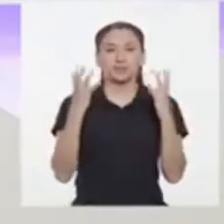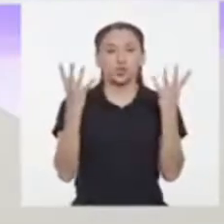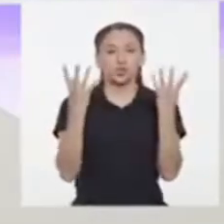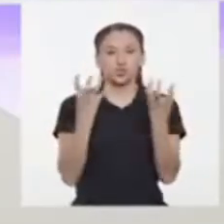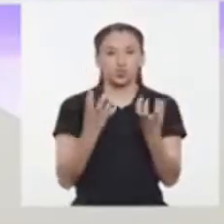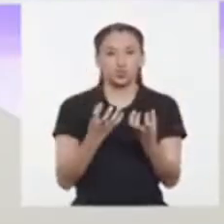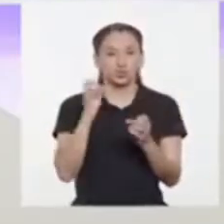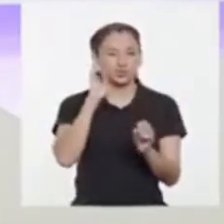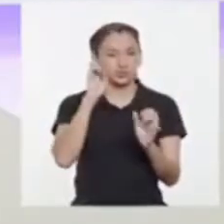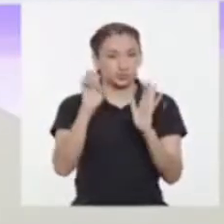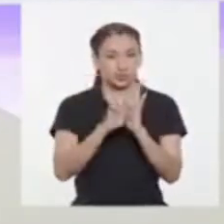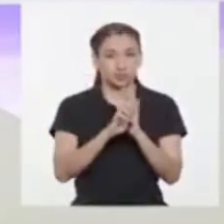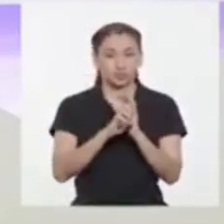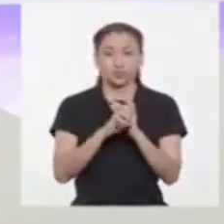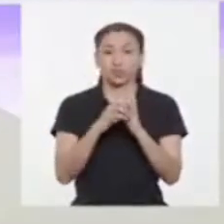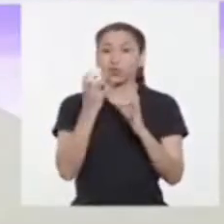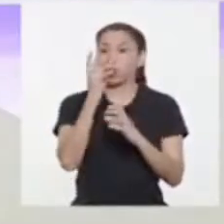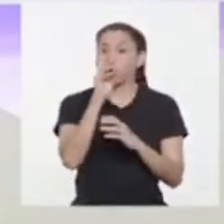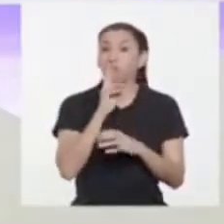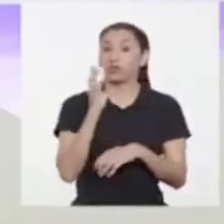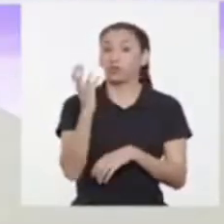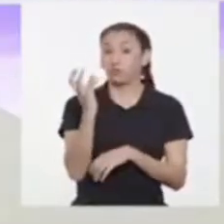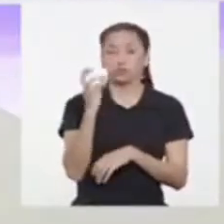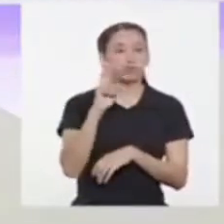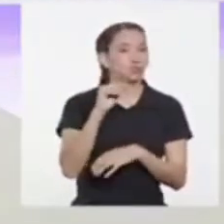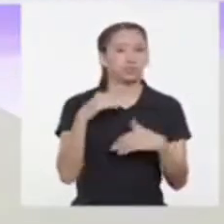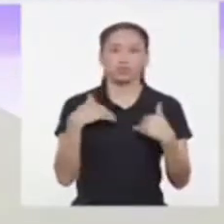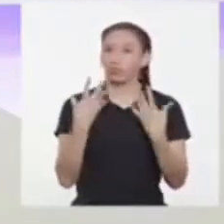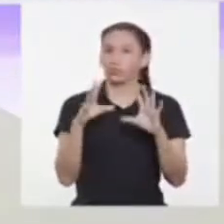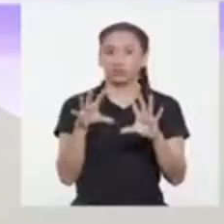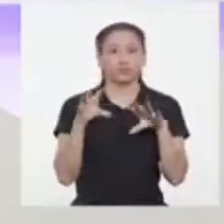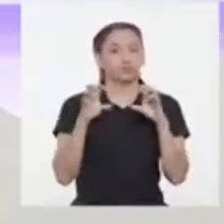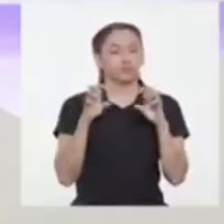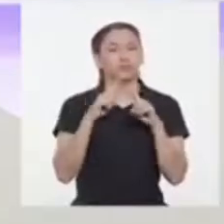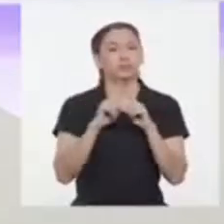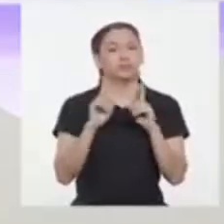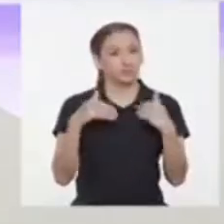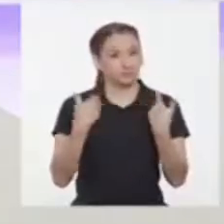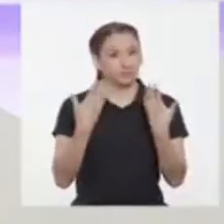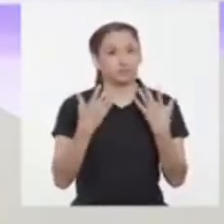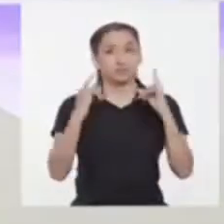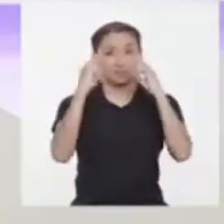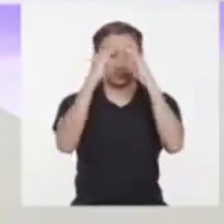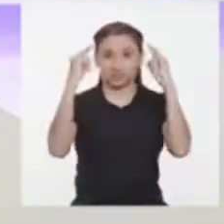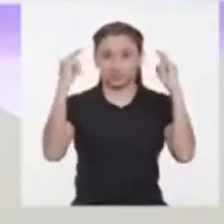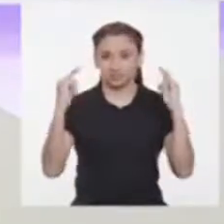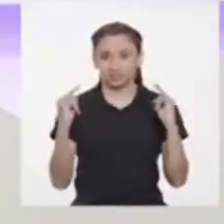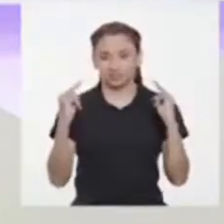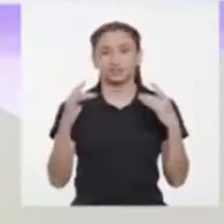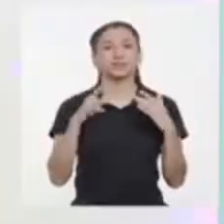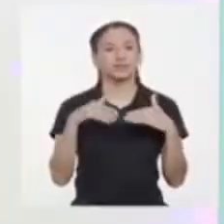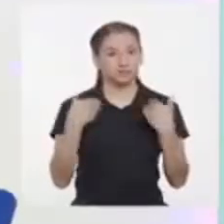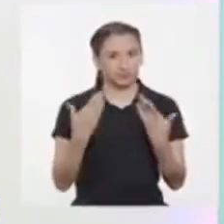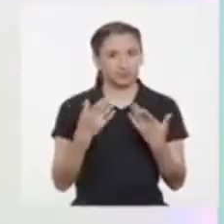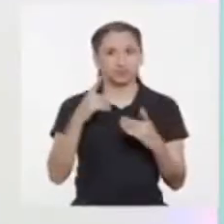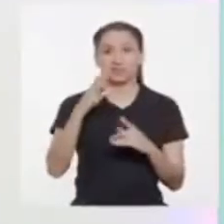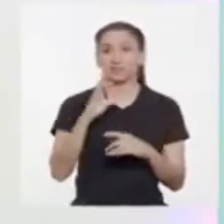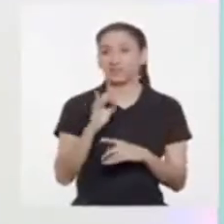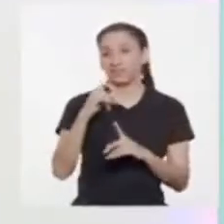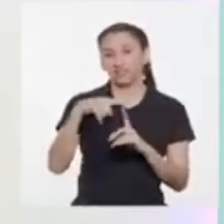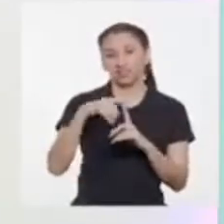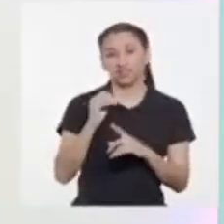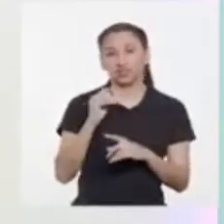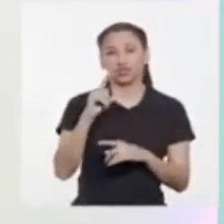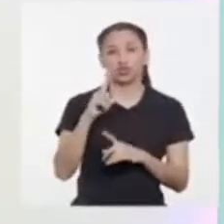la humedad. Por ejemplo, los tomates no resisten las heladas, pero pueden cultivarse en fitotoldos. Los